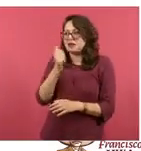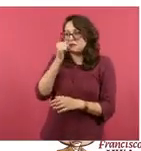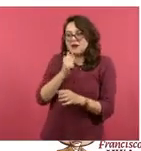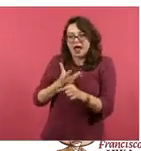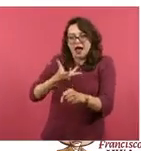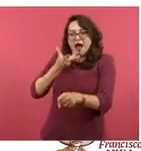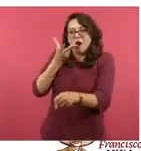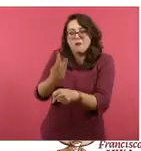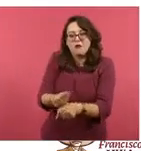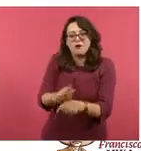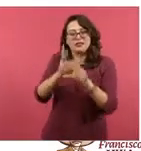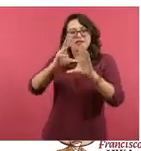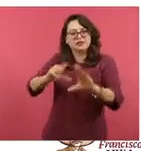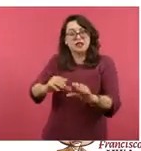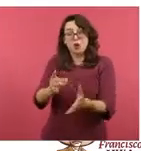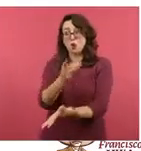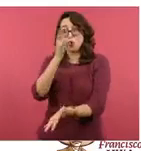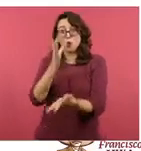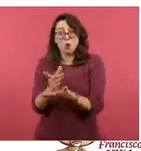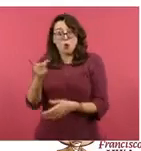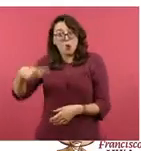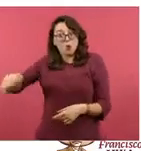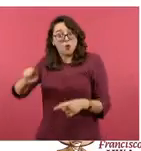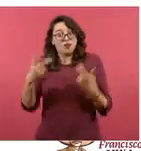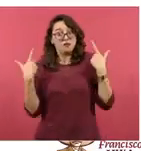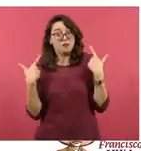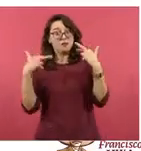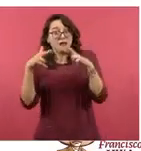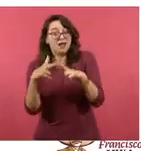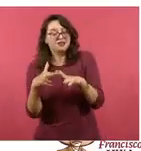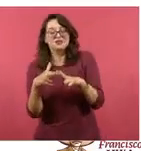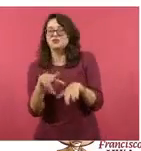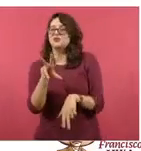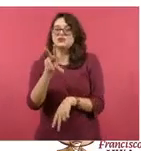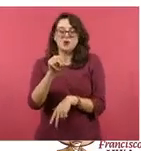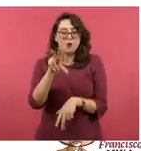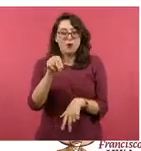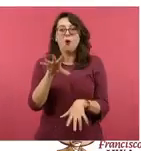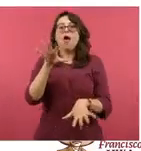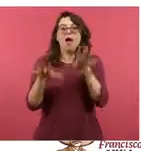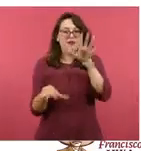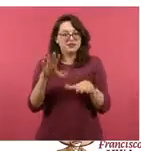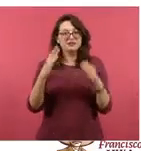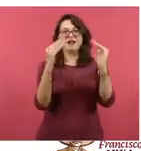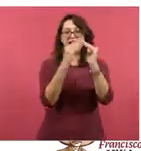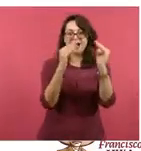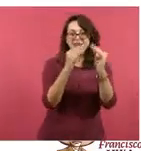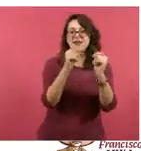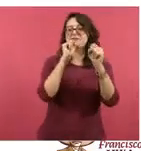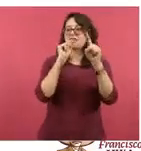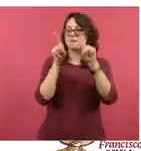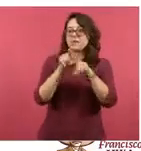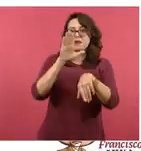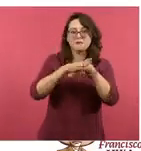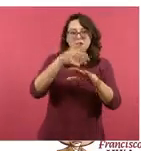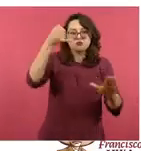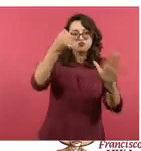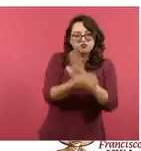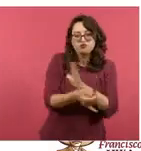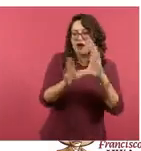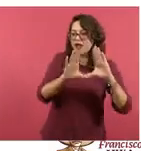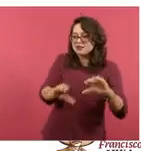que le toca a uno trabajar como profesor es el mismo acercamiento que tienen ellos. Ellos colaboran formando a